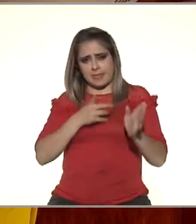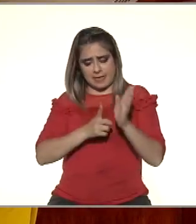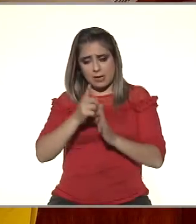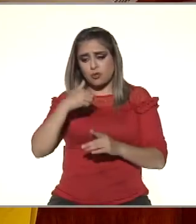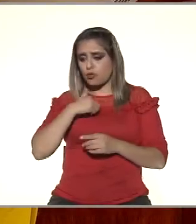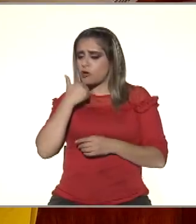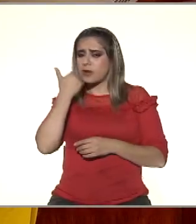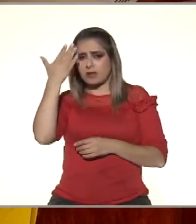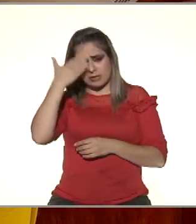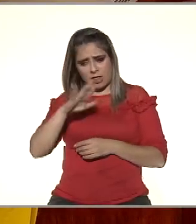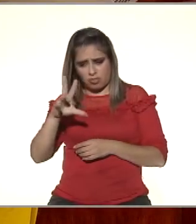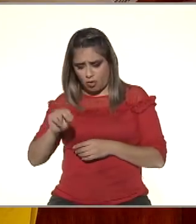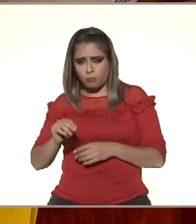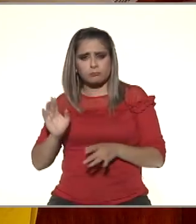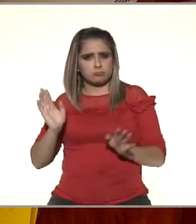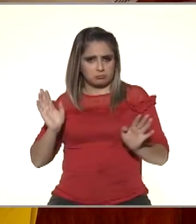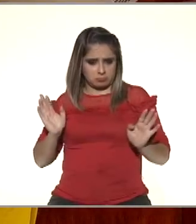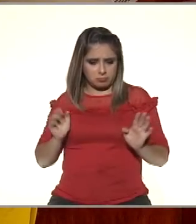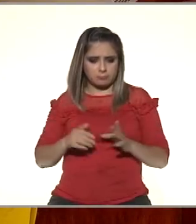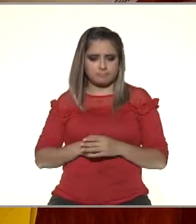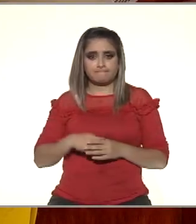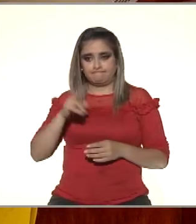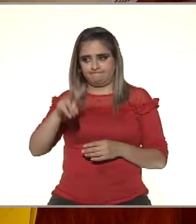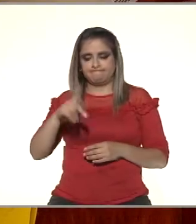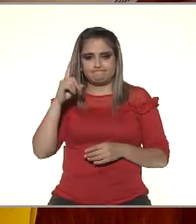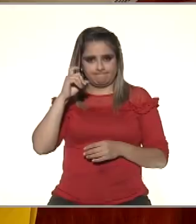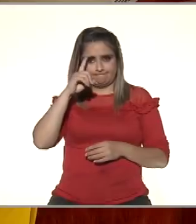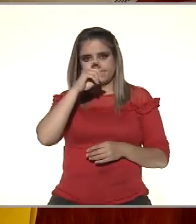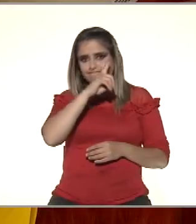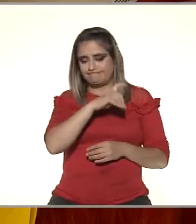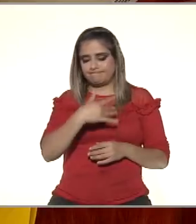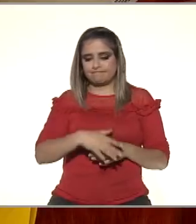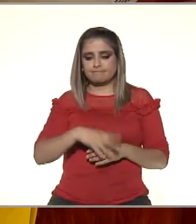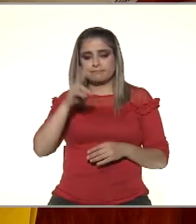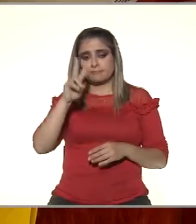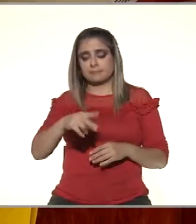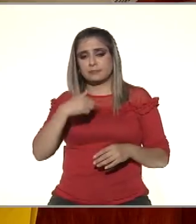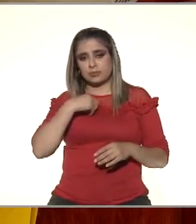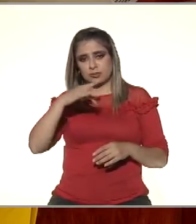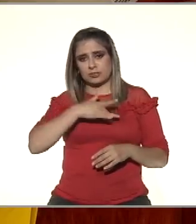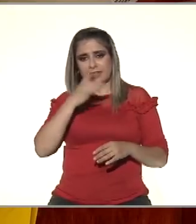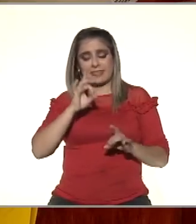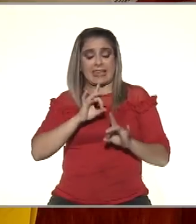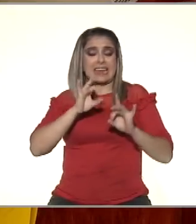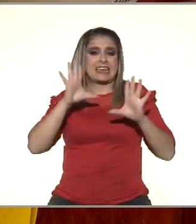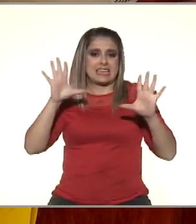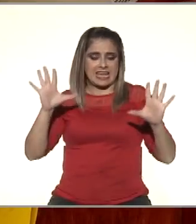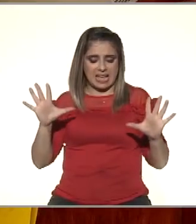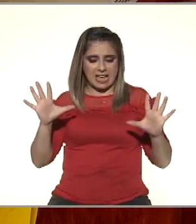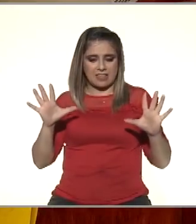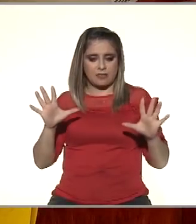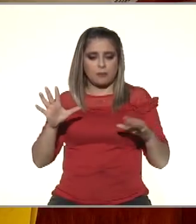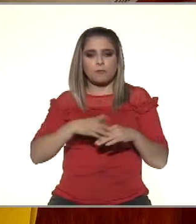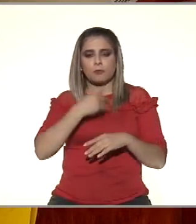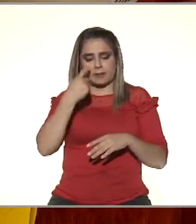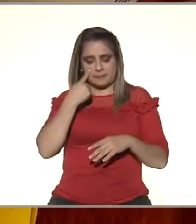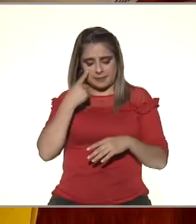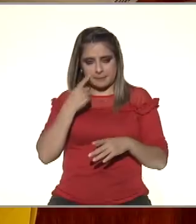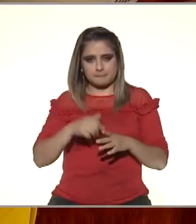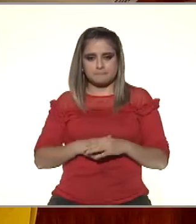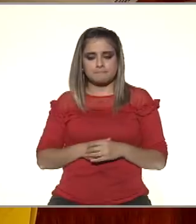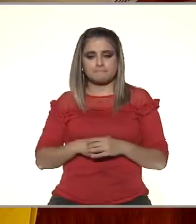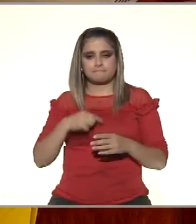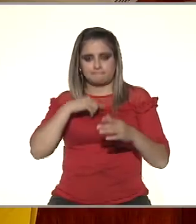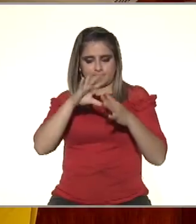saber. Es que pero está difícil. me parece muy delicado. En la familia, ¿cómo porque lo además, planteas, no? Porque además, fíjate, y